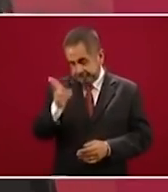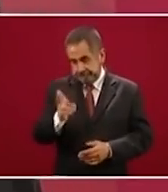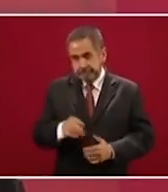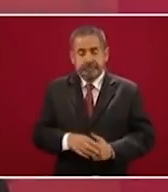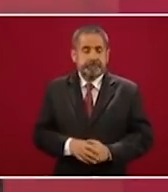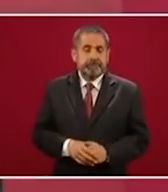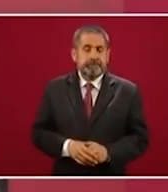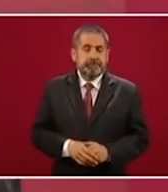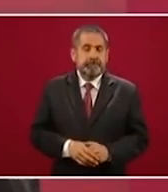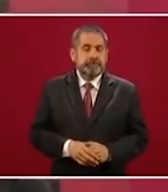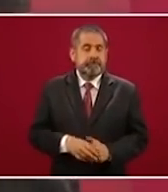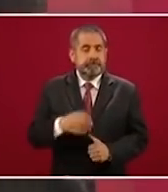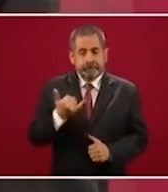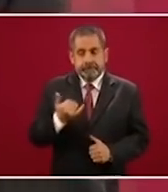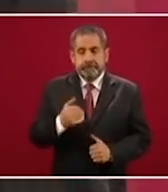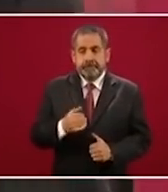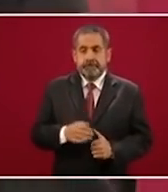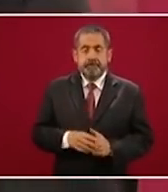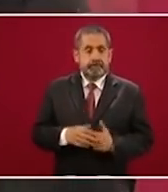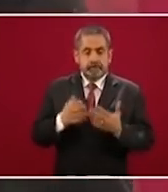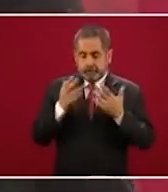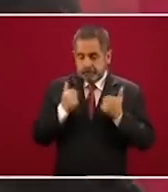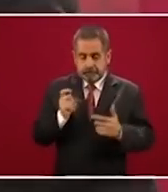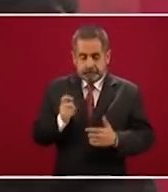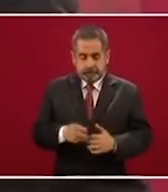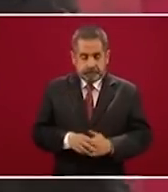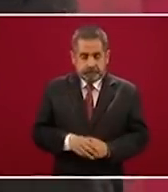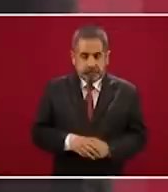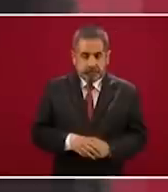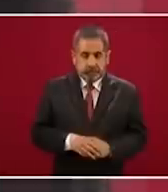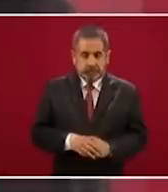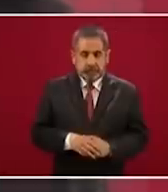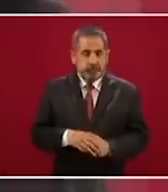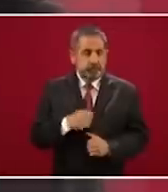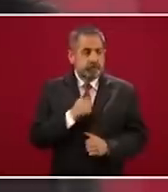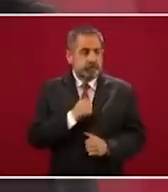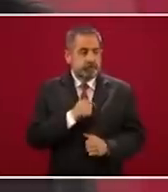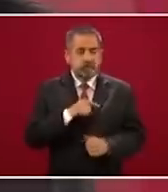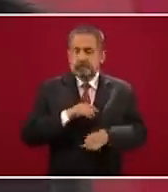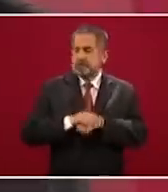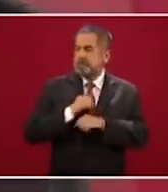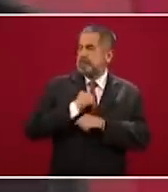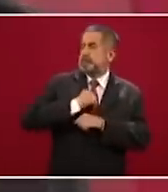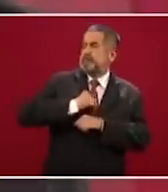y no hay influencia que valga,